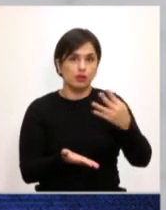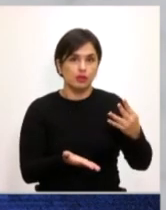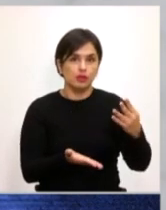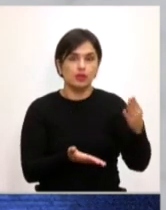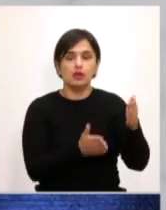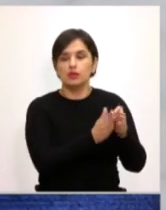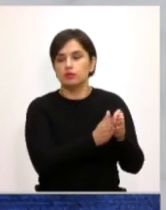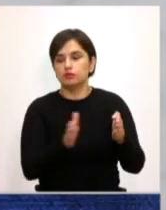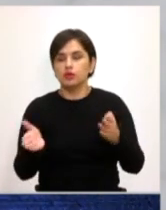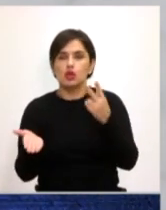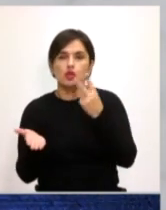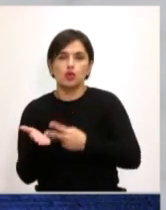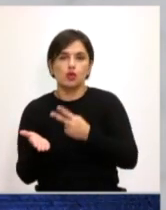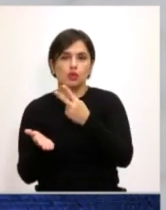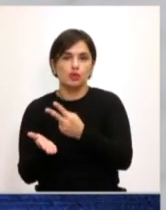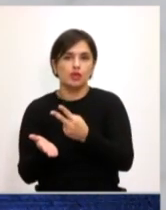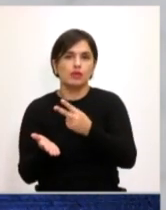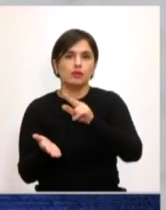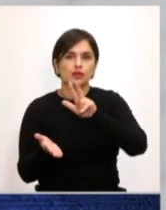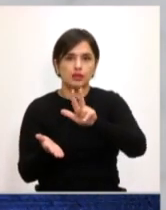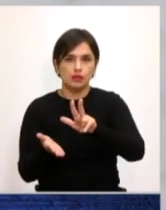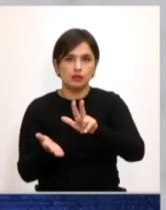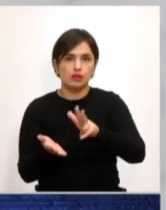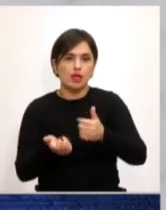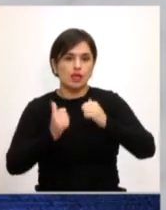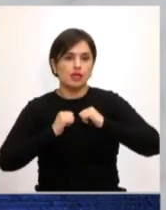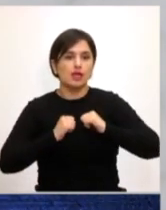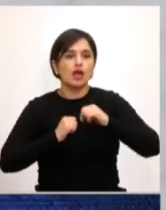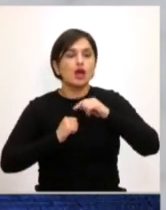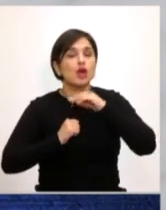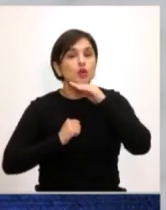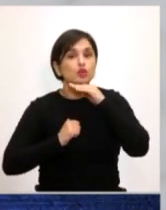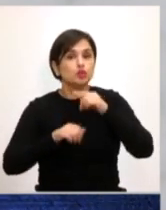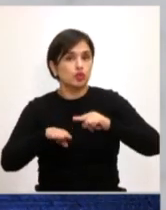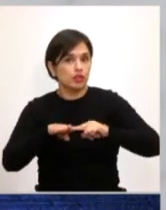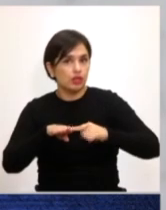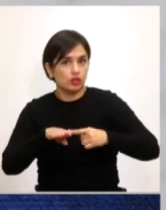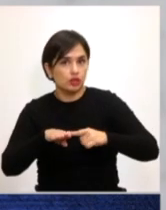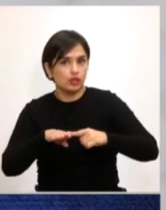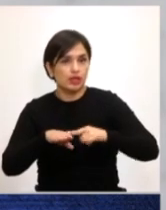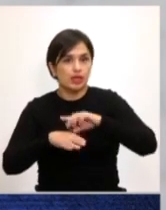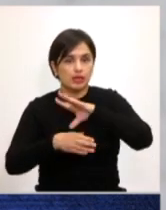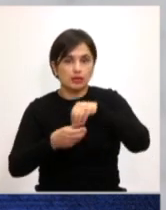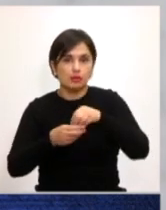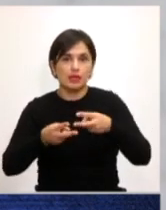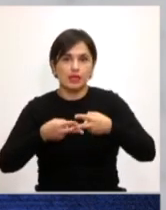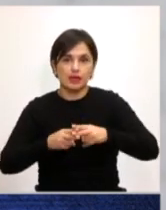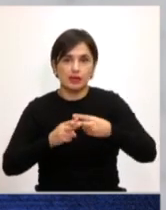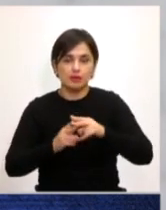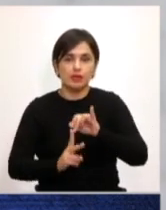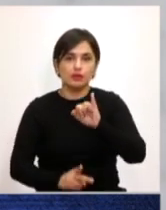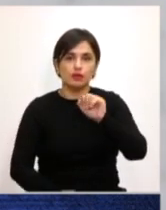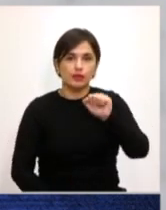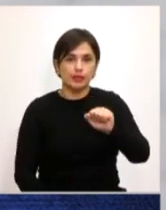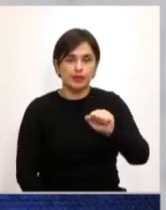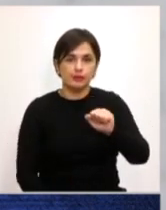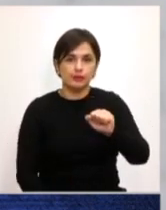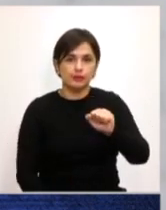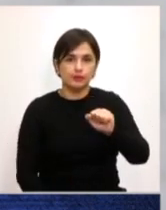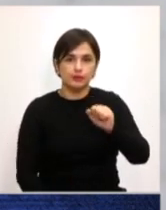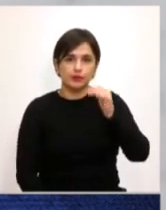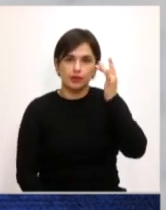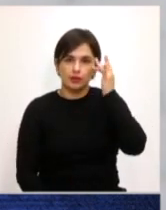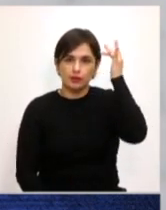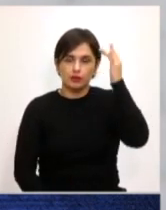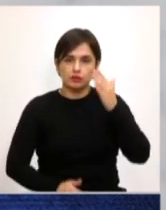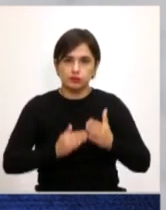2024-2028, que nos desafía a potenciar el uso de tecnologías, incorporando herramientas de inteligencia artificial y